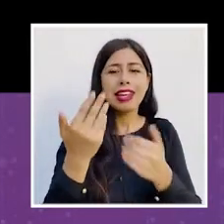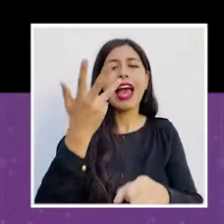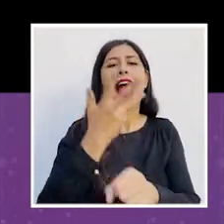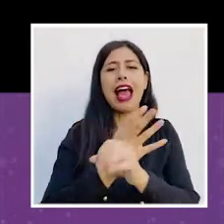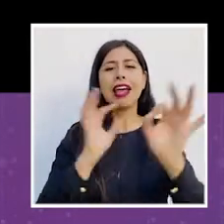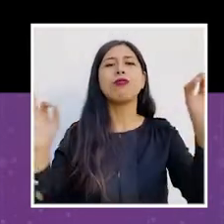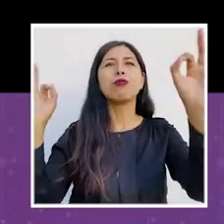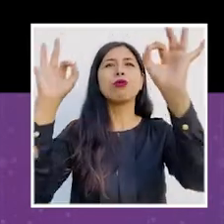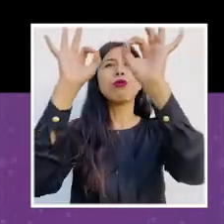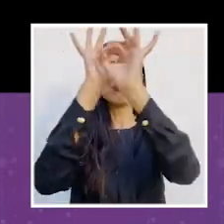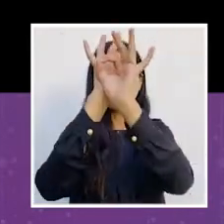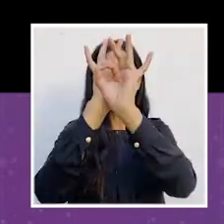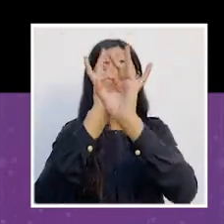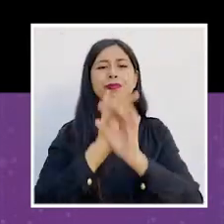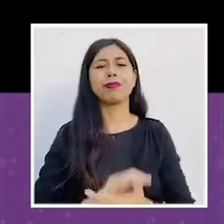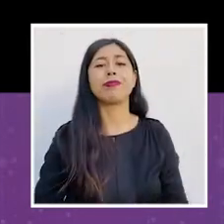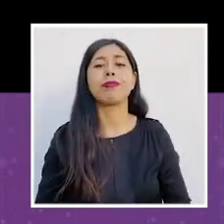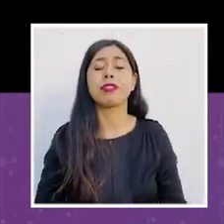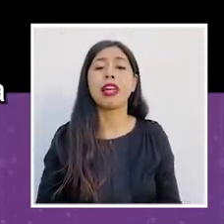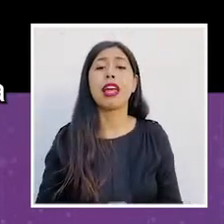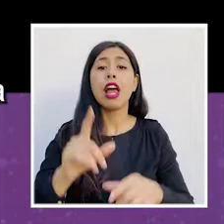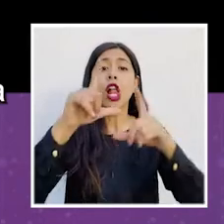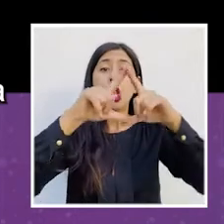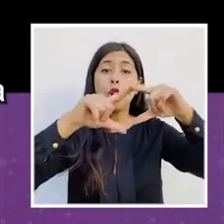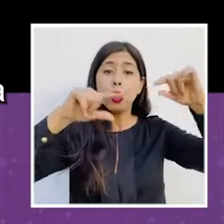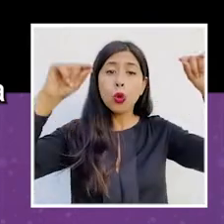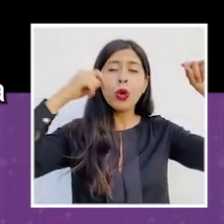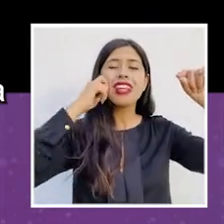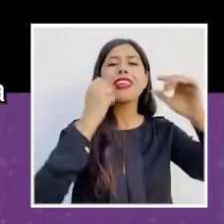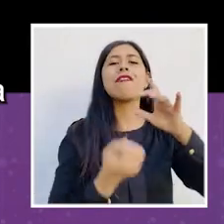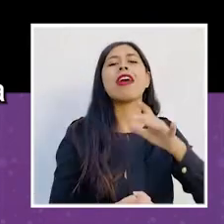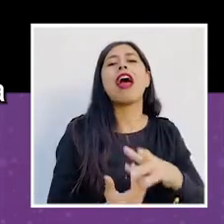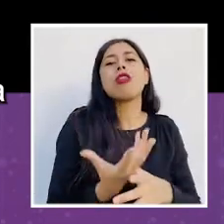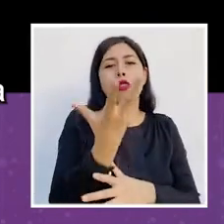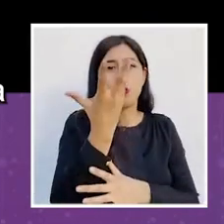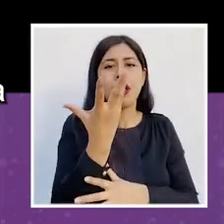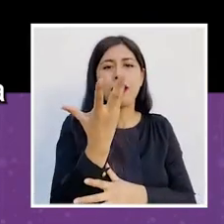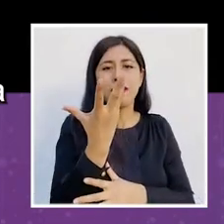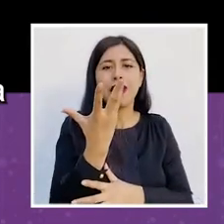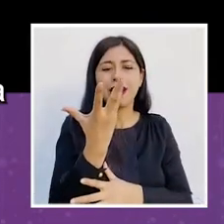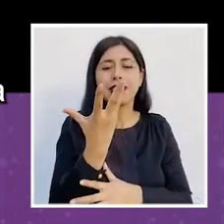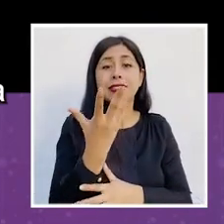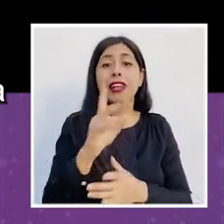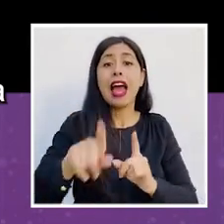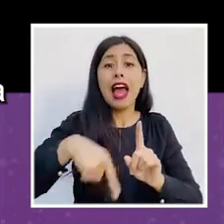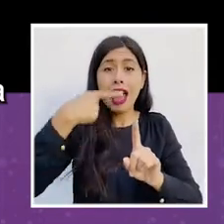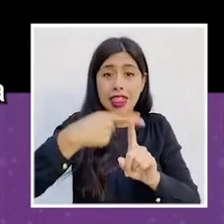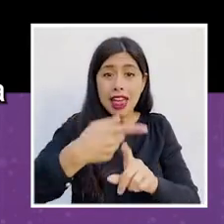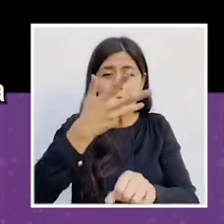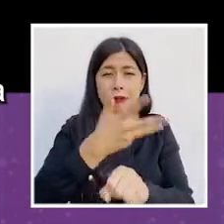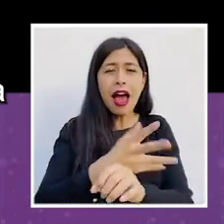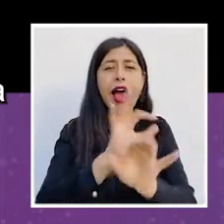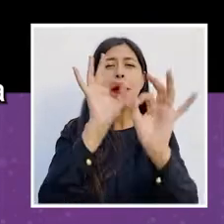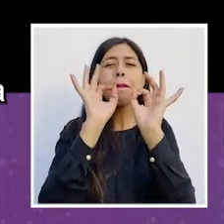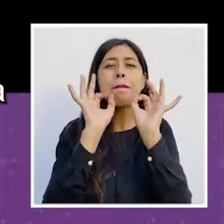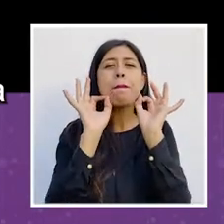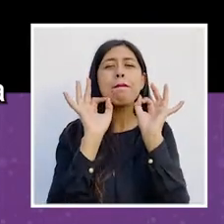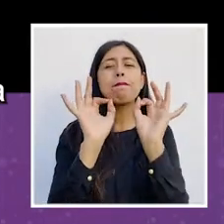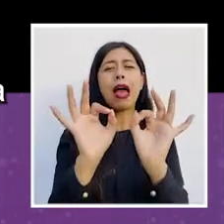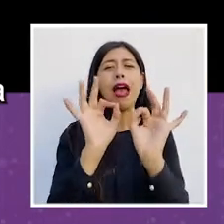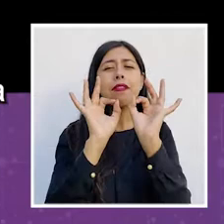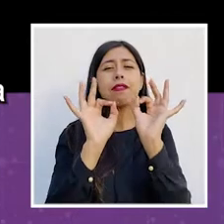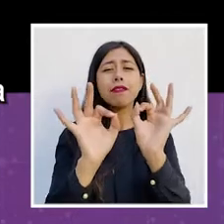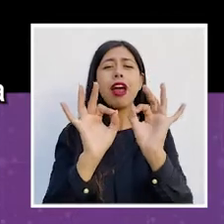un eclipse total de sol. Que la luna esté en fase nueva y que además exista un